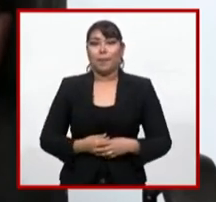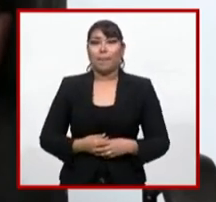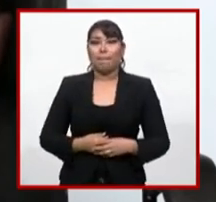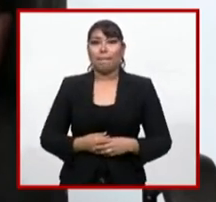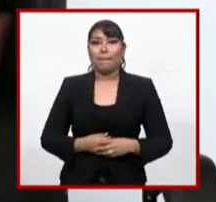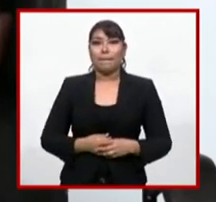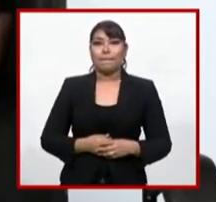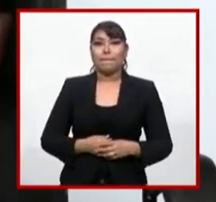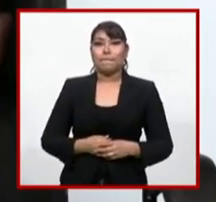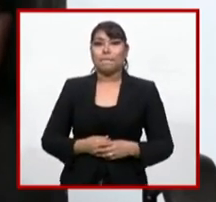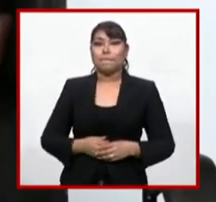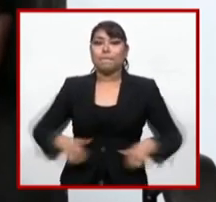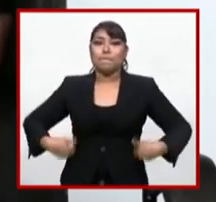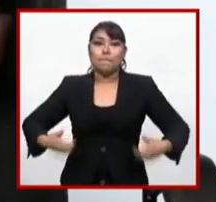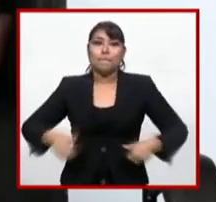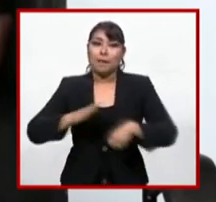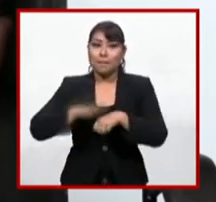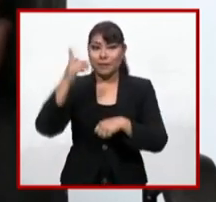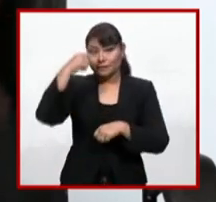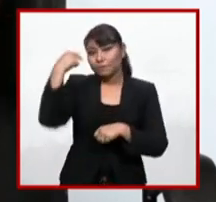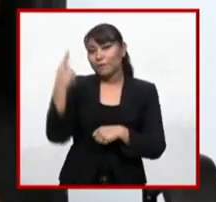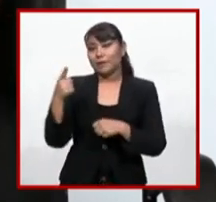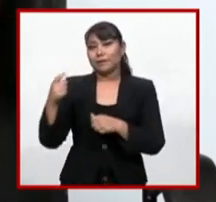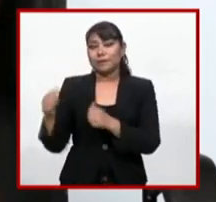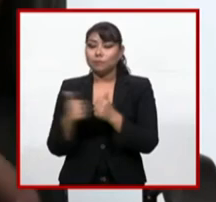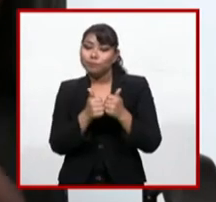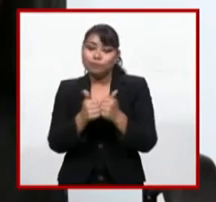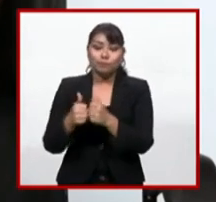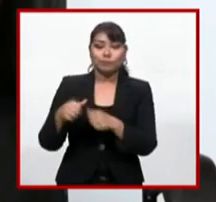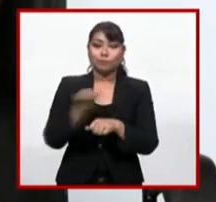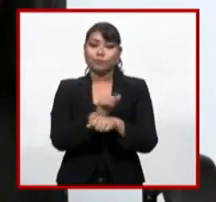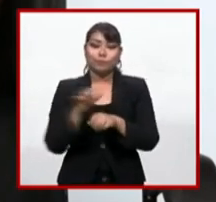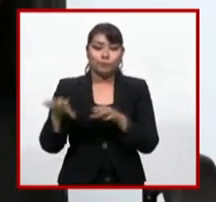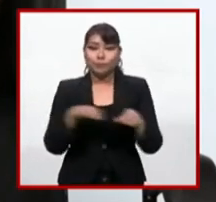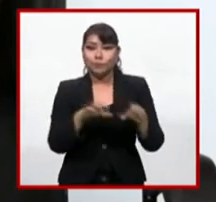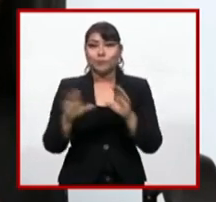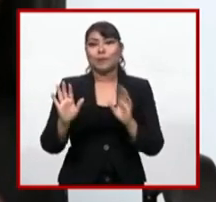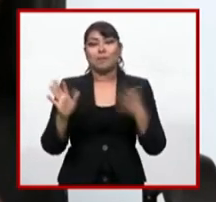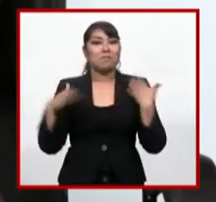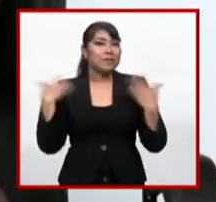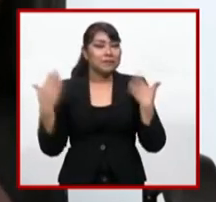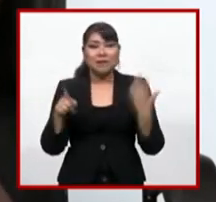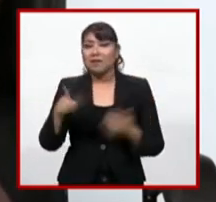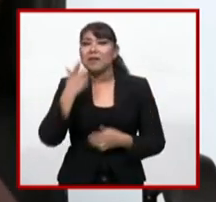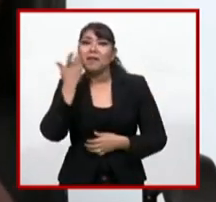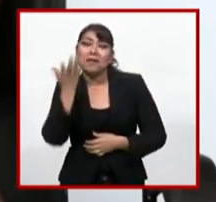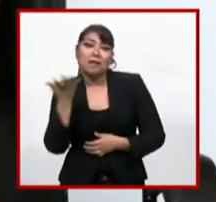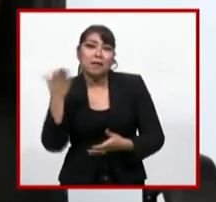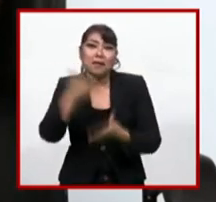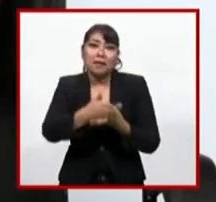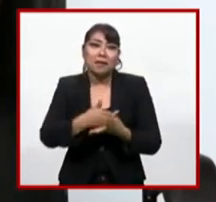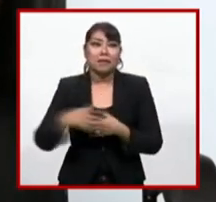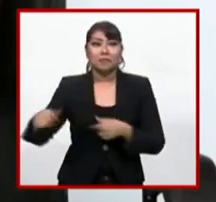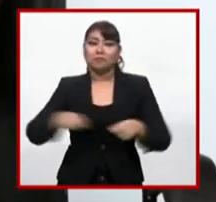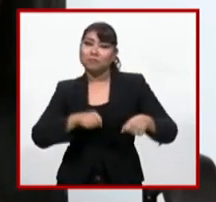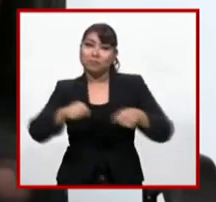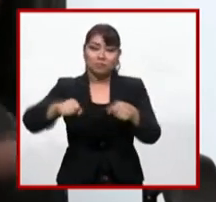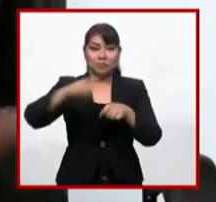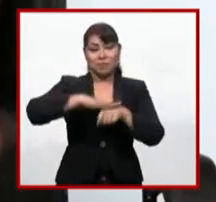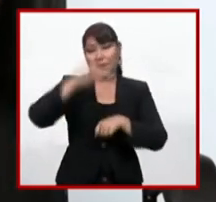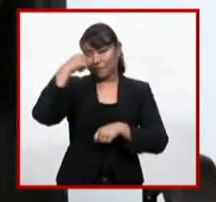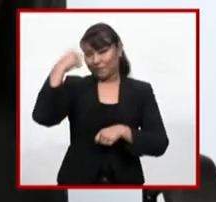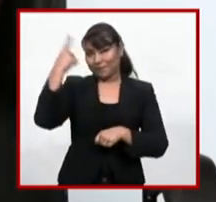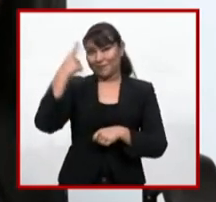sillita se me hace más fácil sacar a mi hija y transportarla donde ella quiera